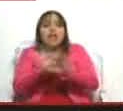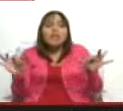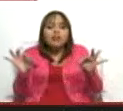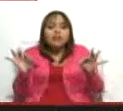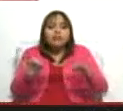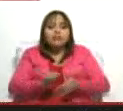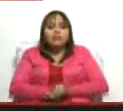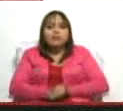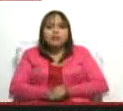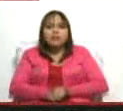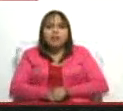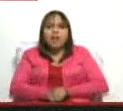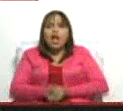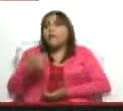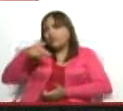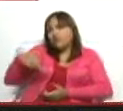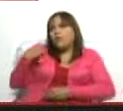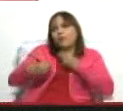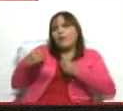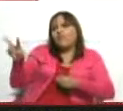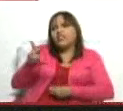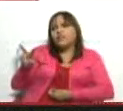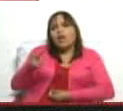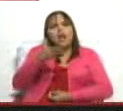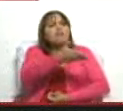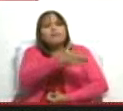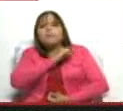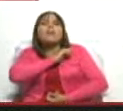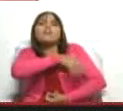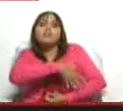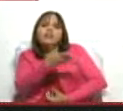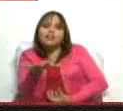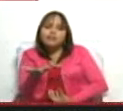Y están preocupados por Venezuela. Carajo.